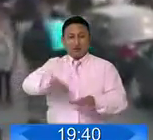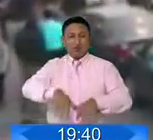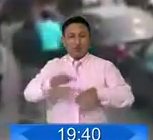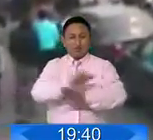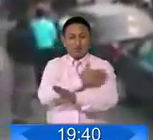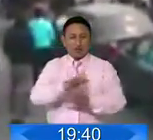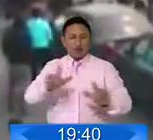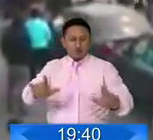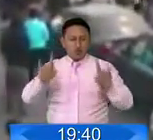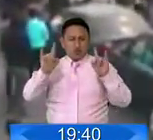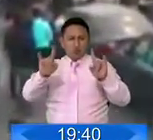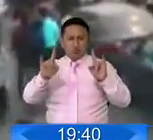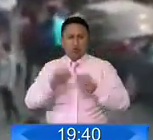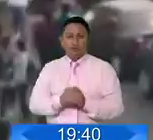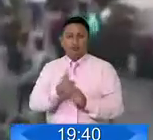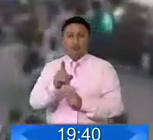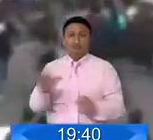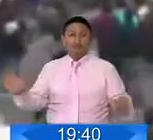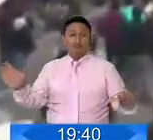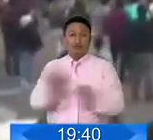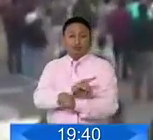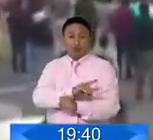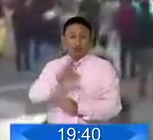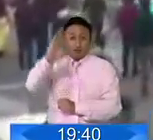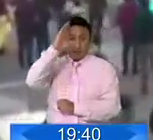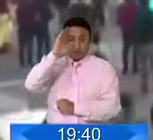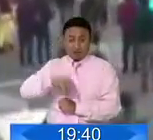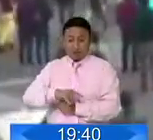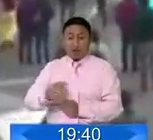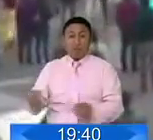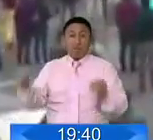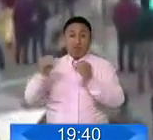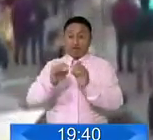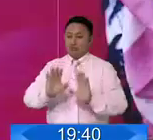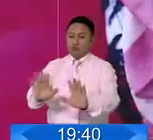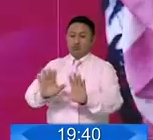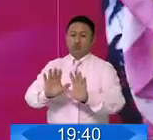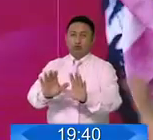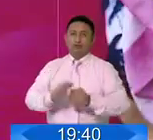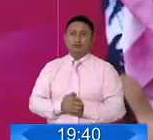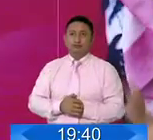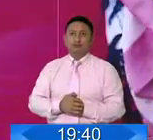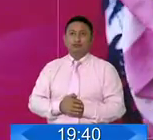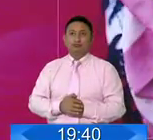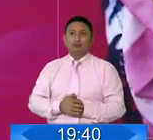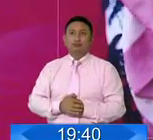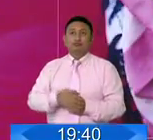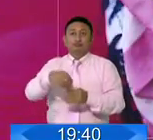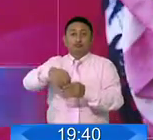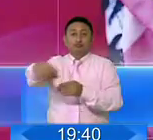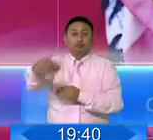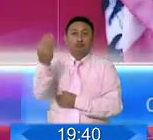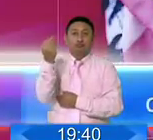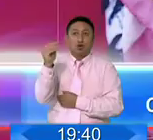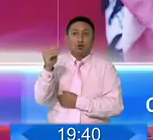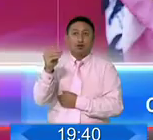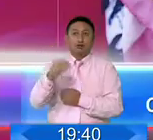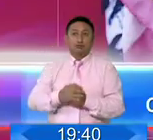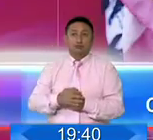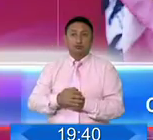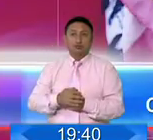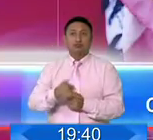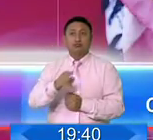estaba completo, razón por la cual la policía no permitió el ingreso de más personas. Los chicos que estaban fuera